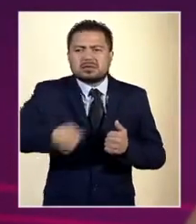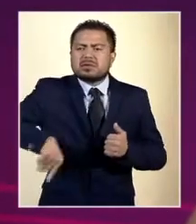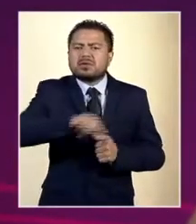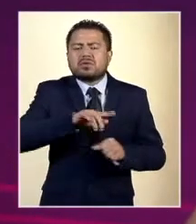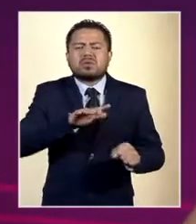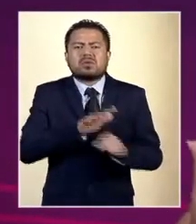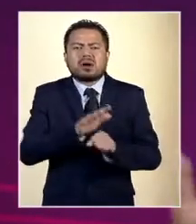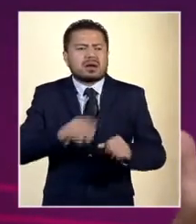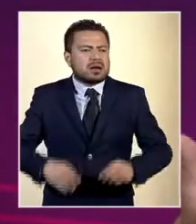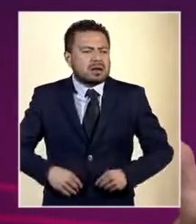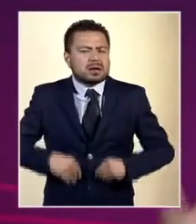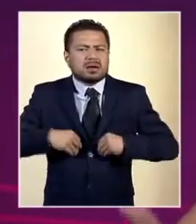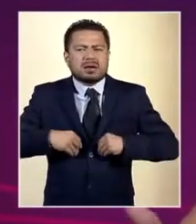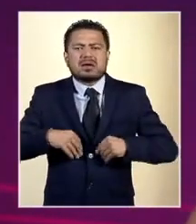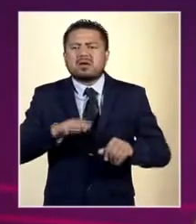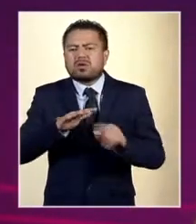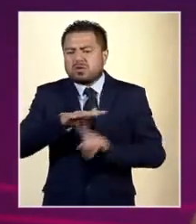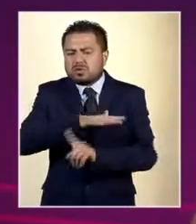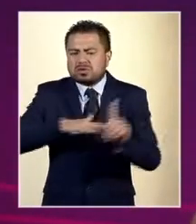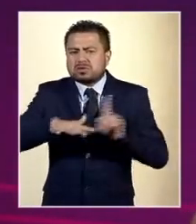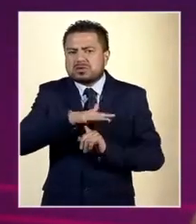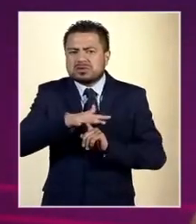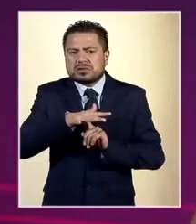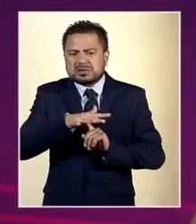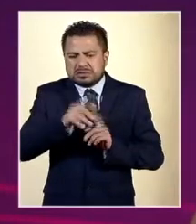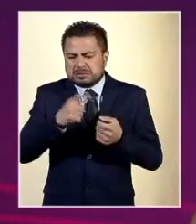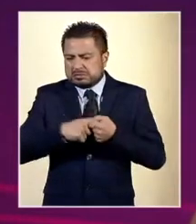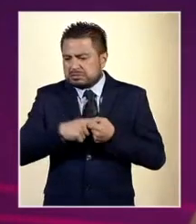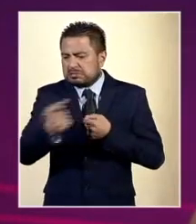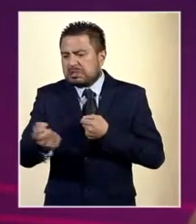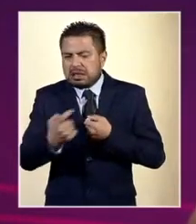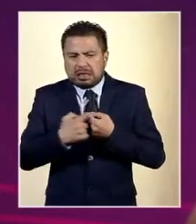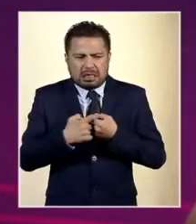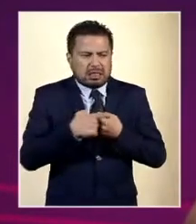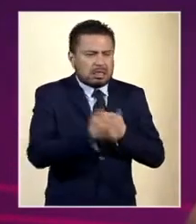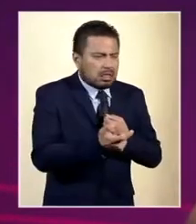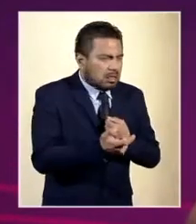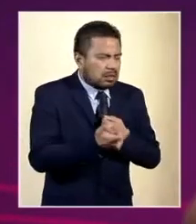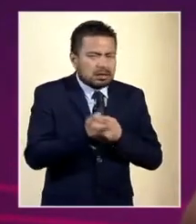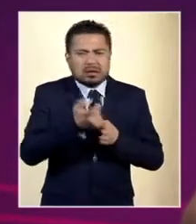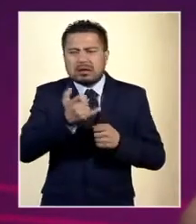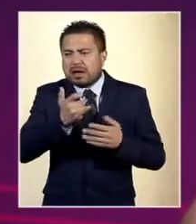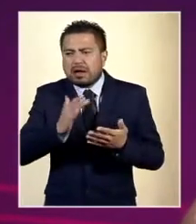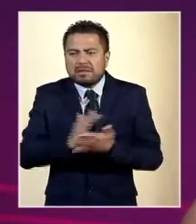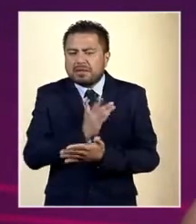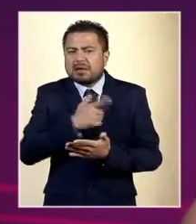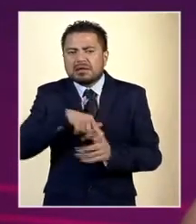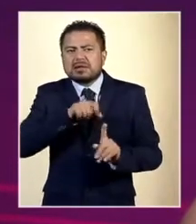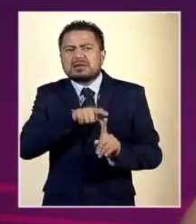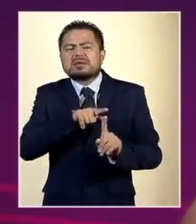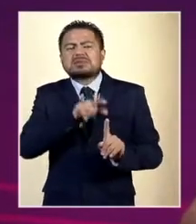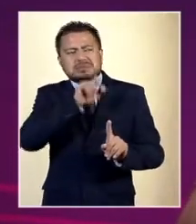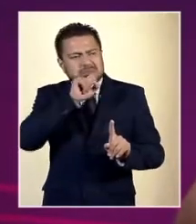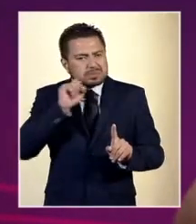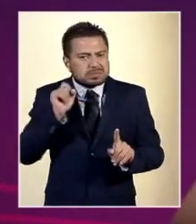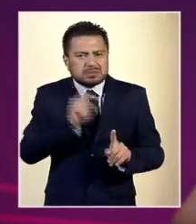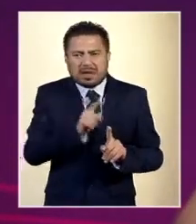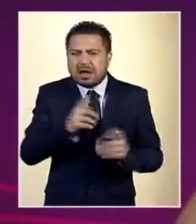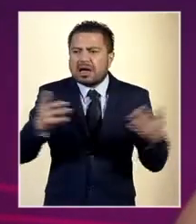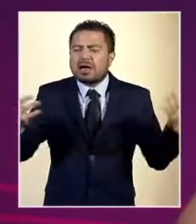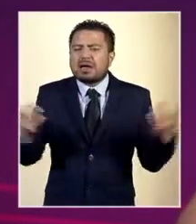De la vida en un contexto de exclusión, Sí. ¿no? Y que finalmente también